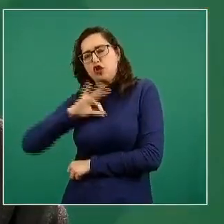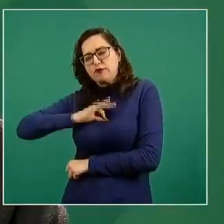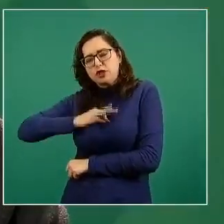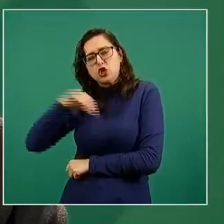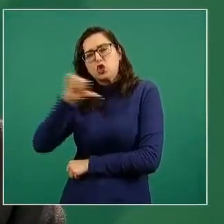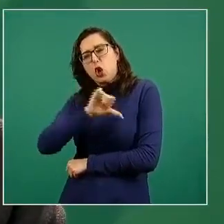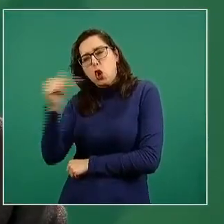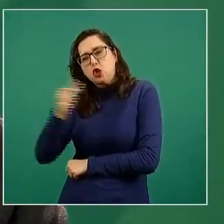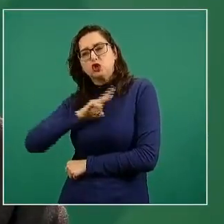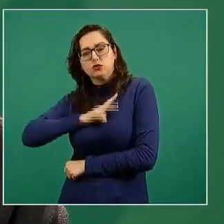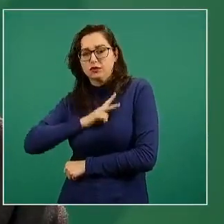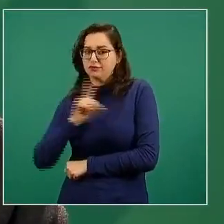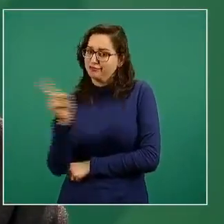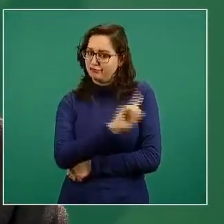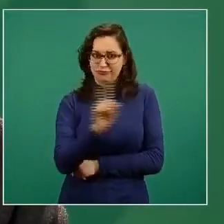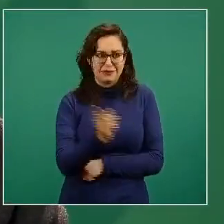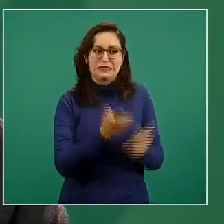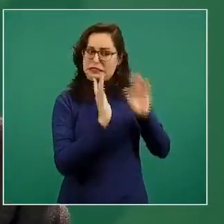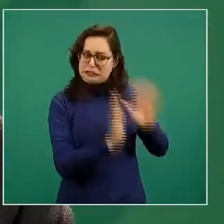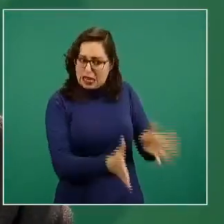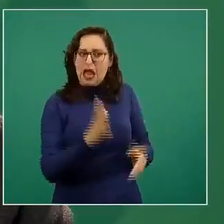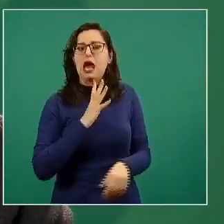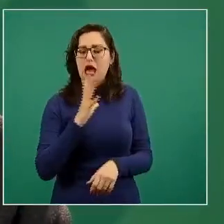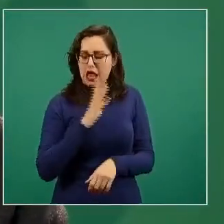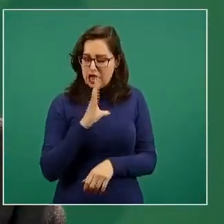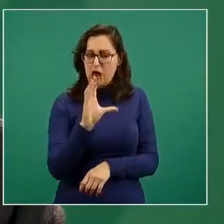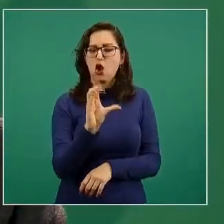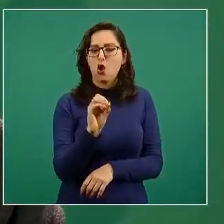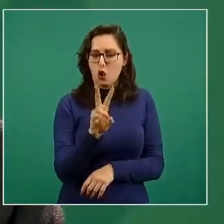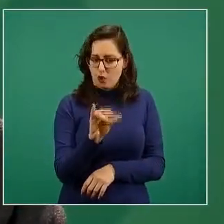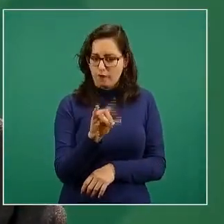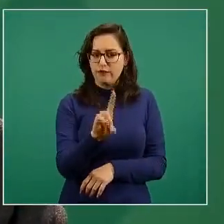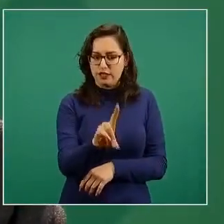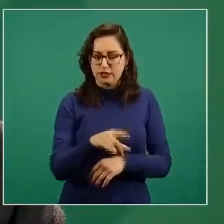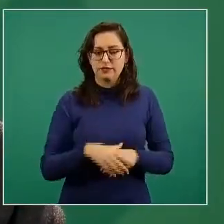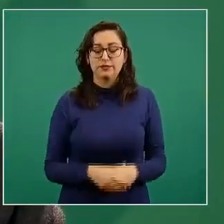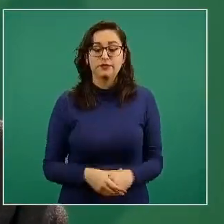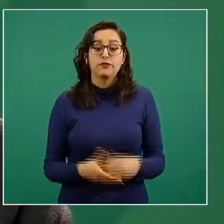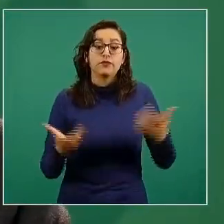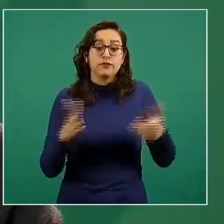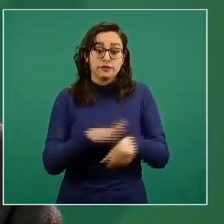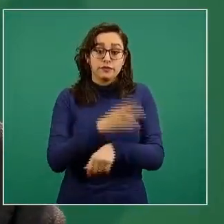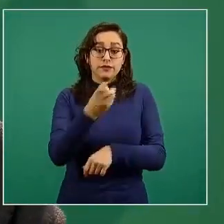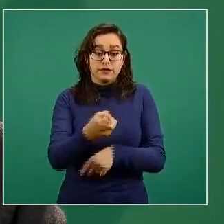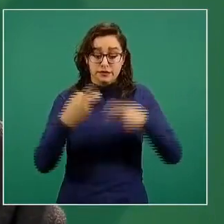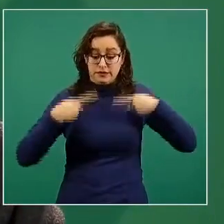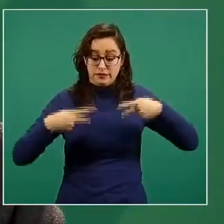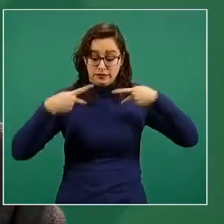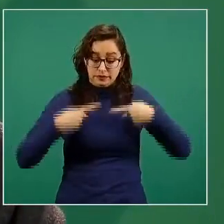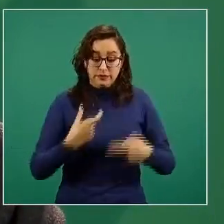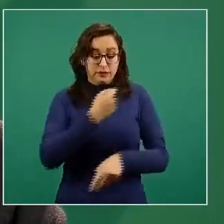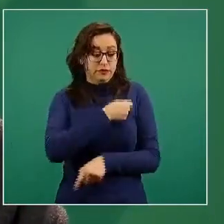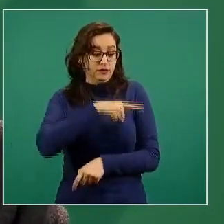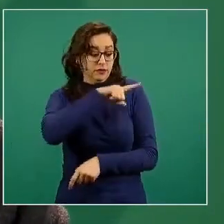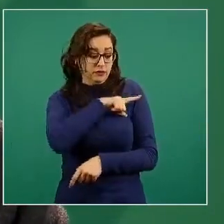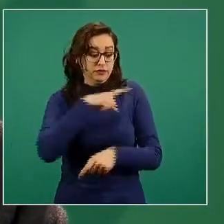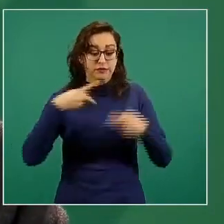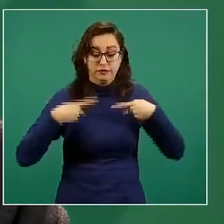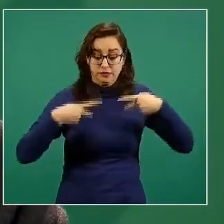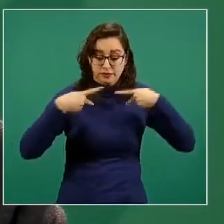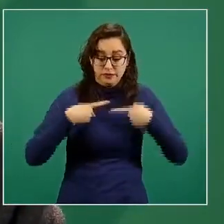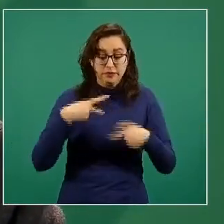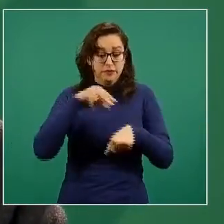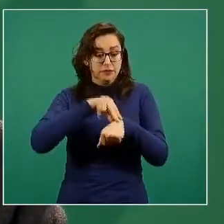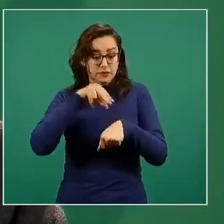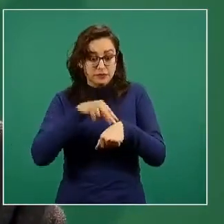personas que tienen COVID. El personal de salud, el personal médico que les atienda, debe asumir